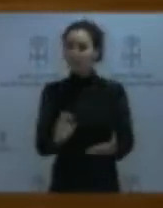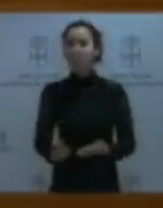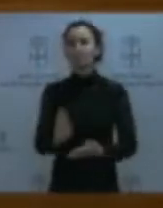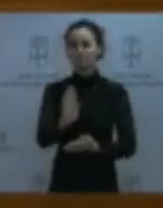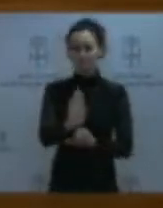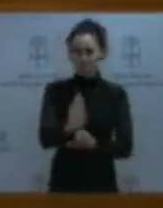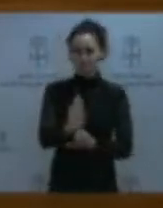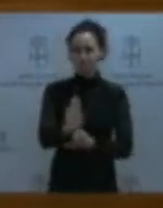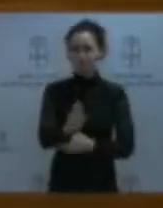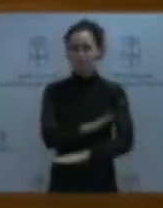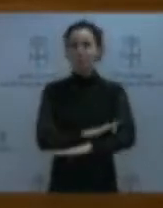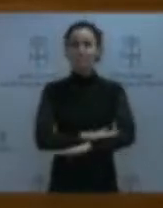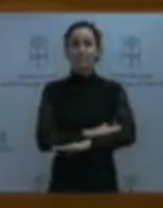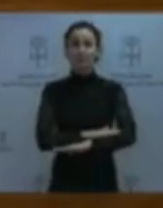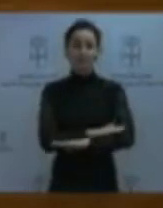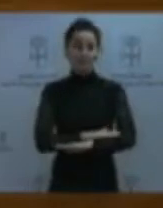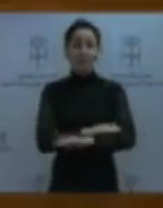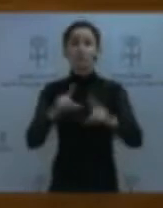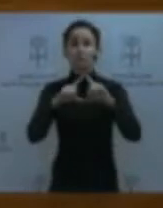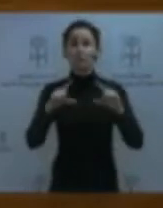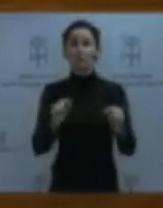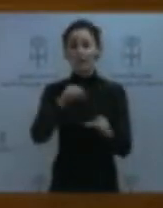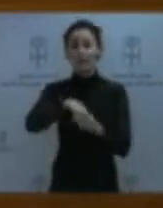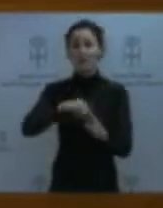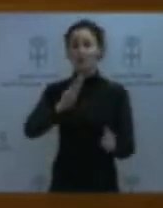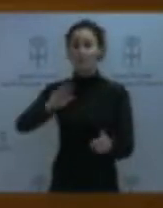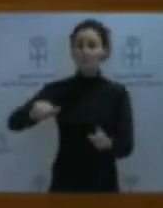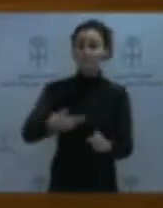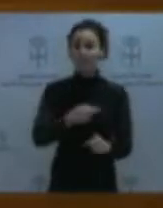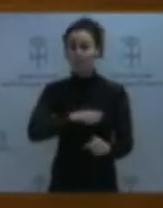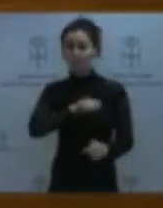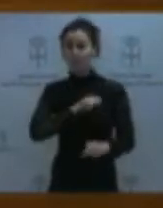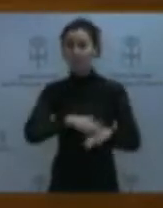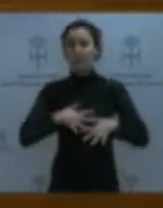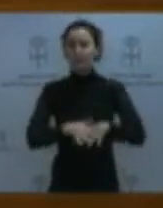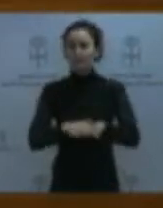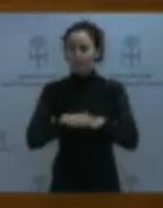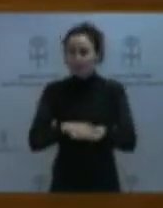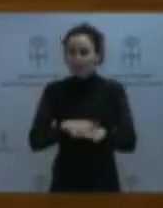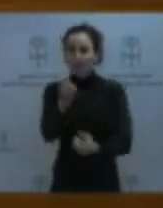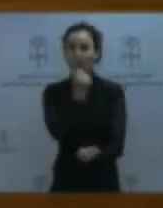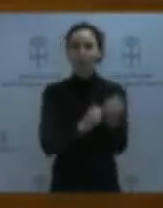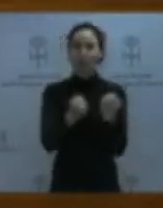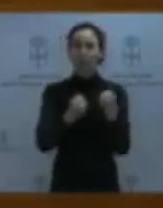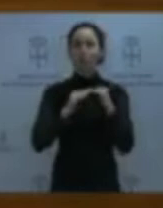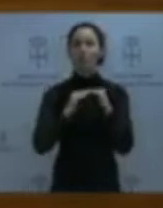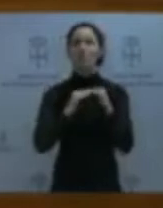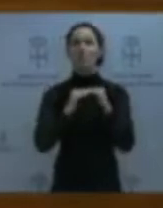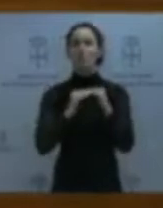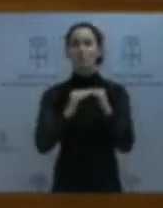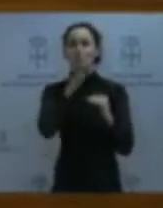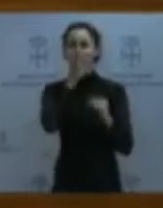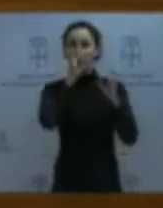la administración asturiana en el PIB, para fortalecer un tejido económico sostenible, porque con la introducción de las cláusulas